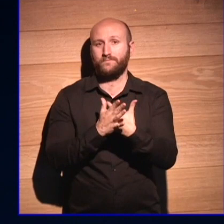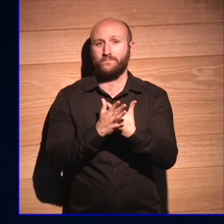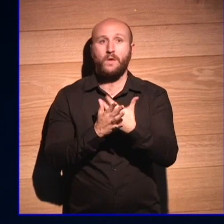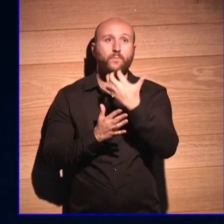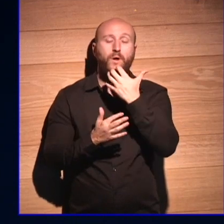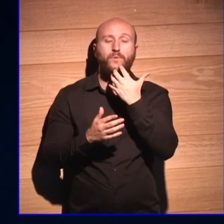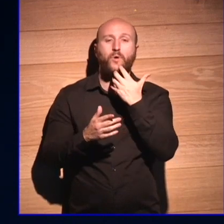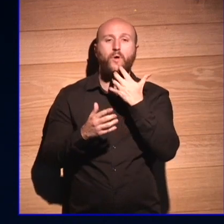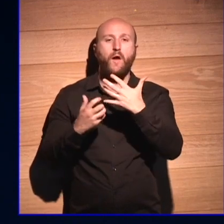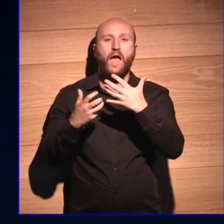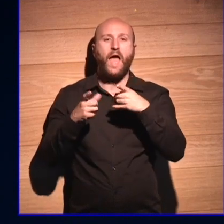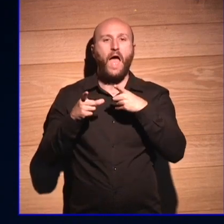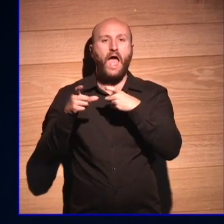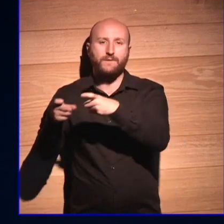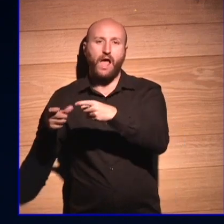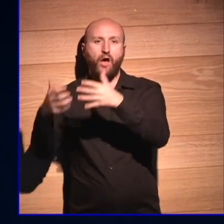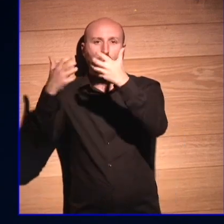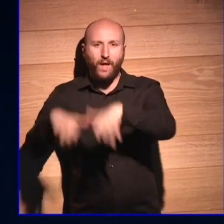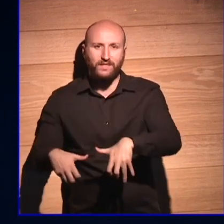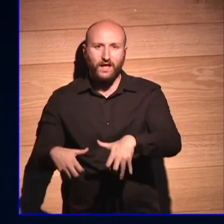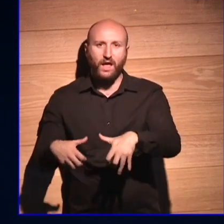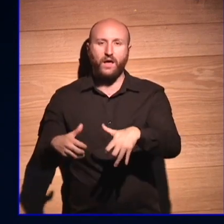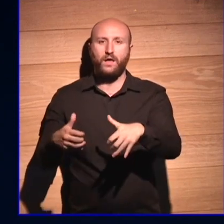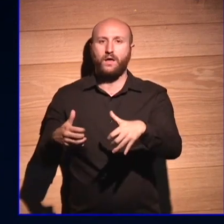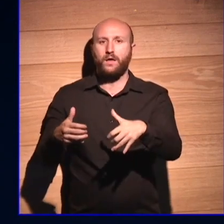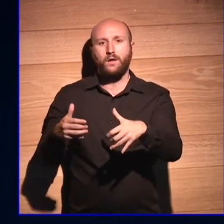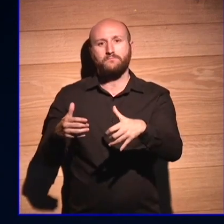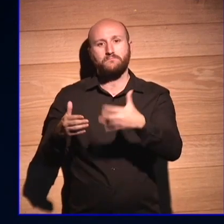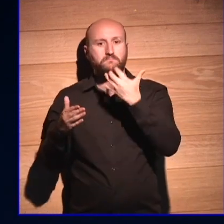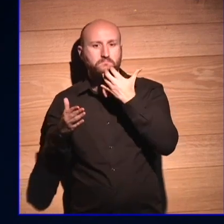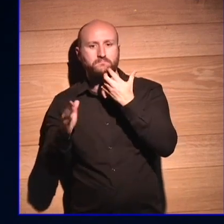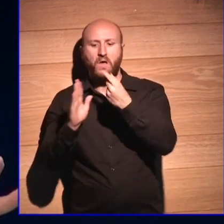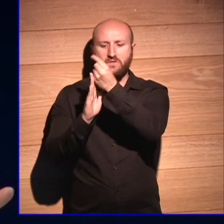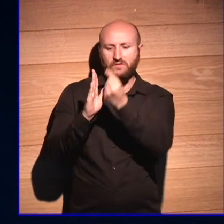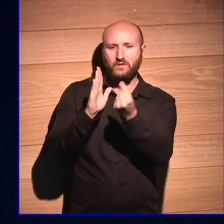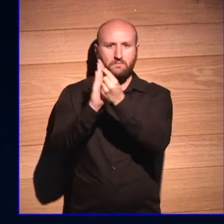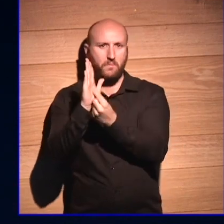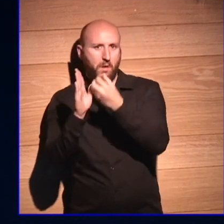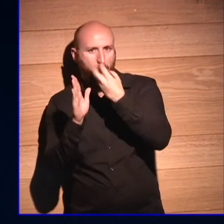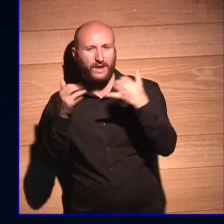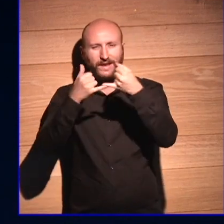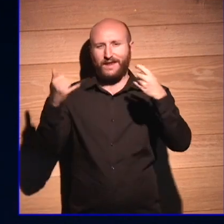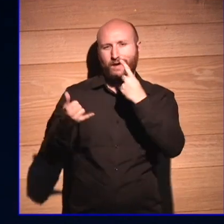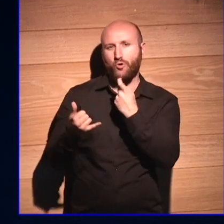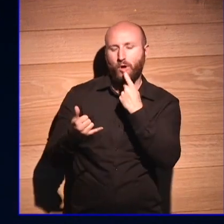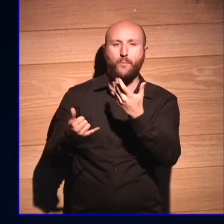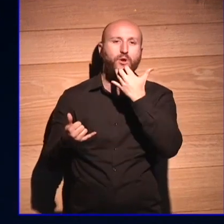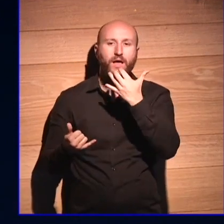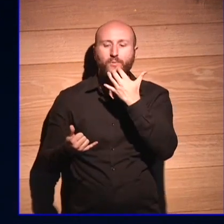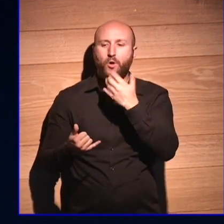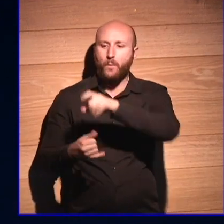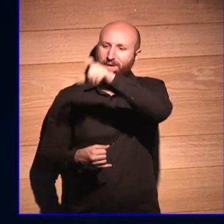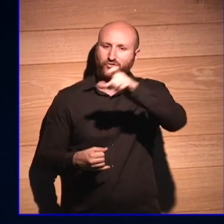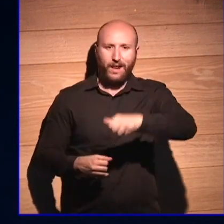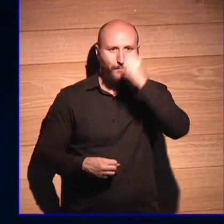arma automática, si tiene unos criterios bien establecidos, de que unas líneas rojas, de que no puede matar a